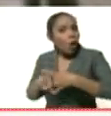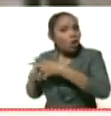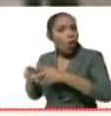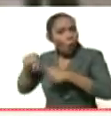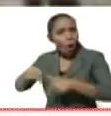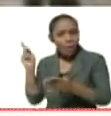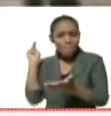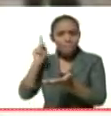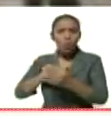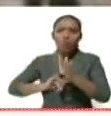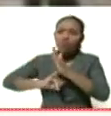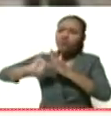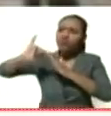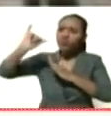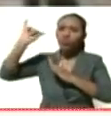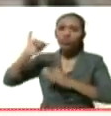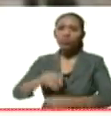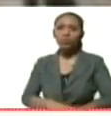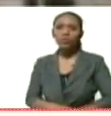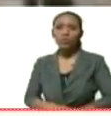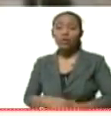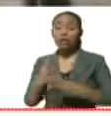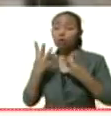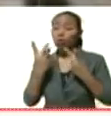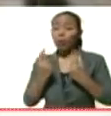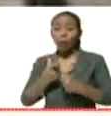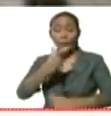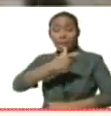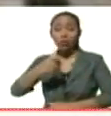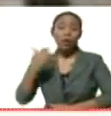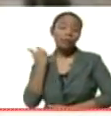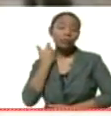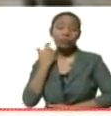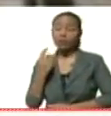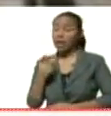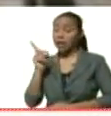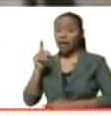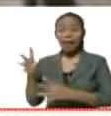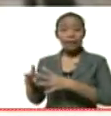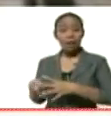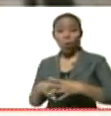llega a un número de casos récord, Estados Unidos.